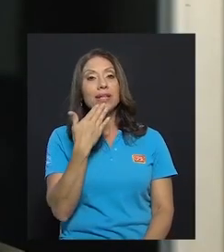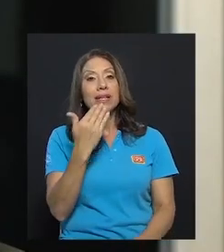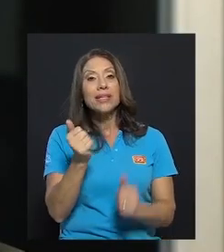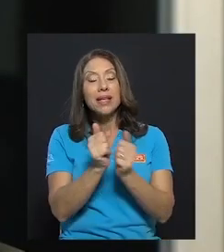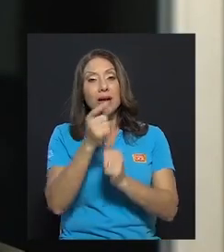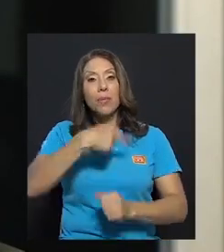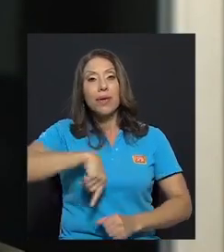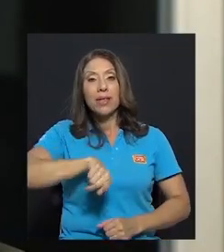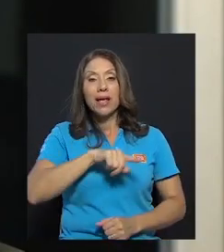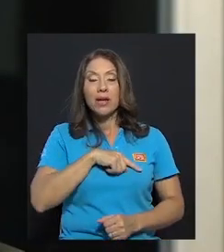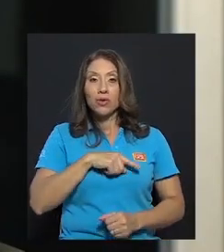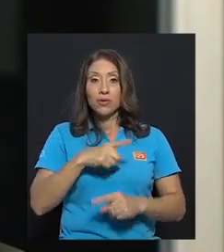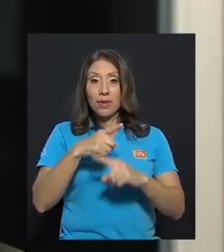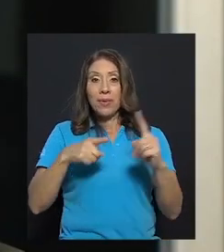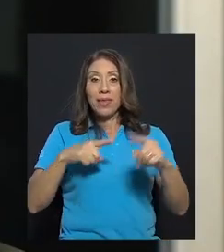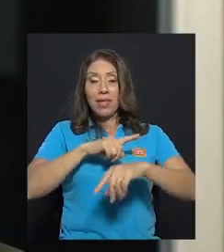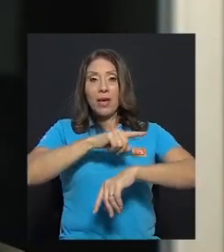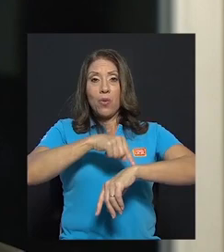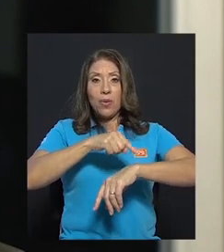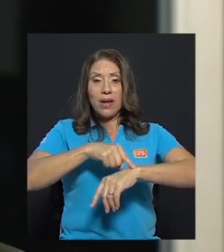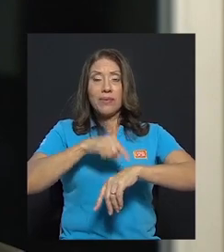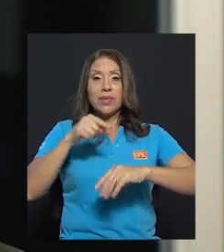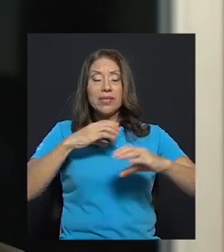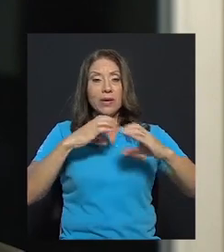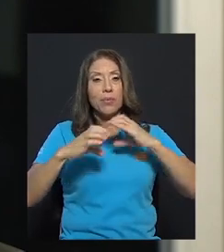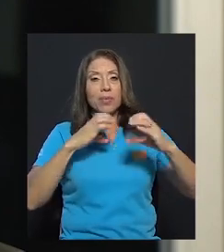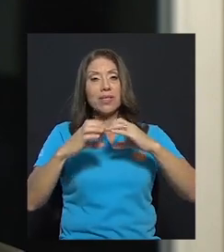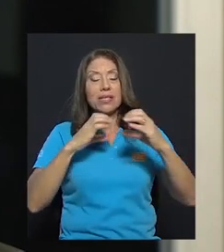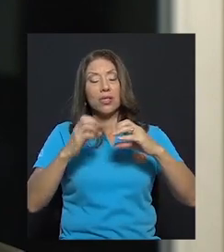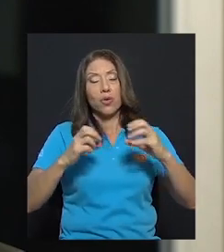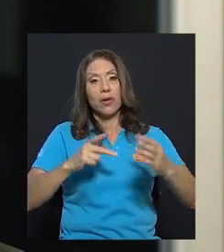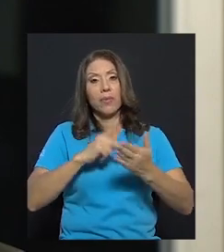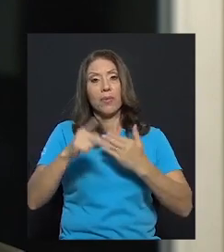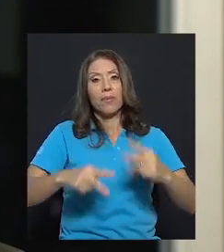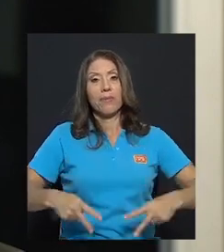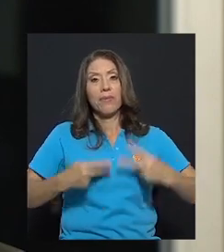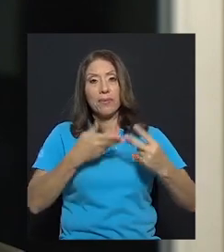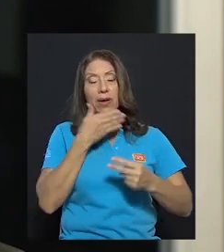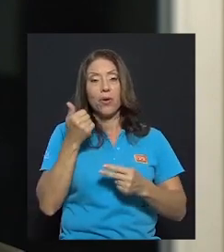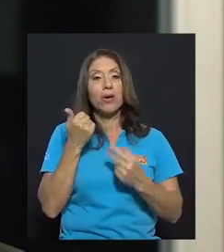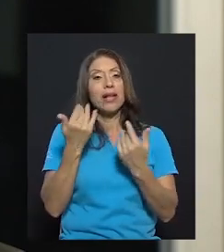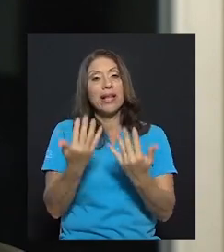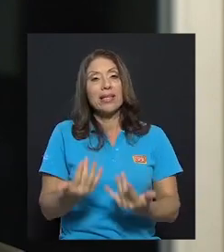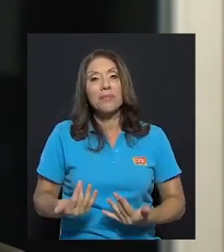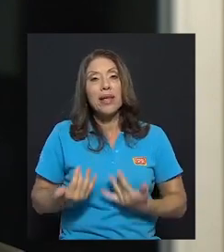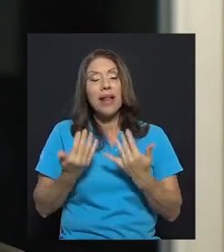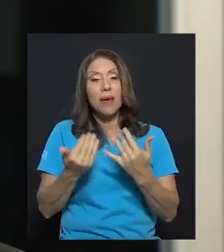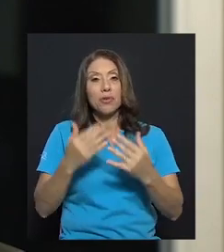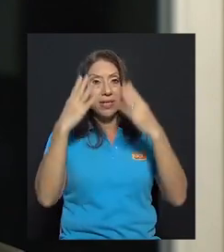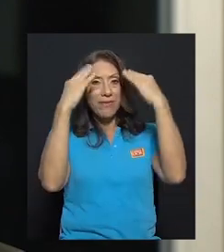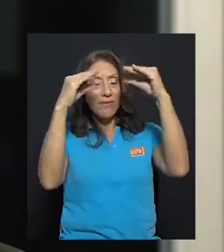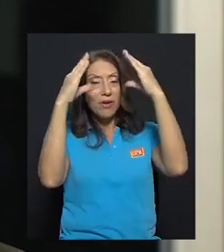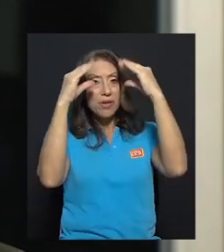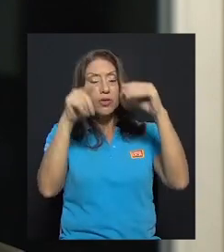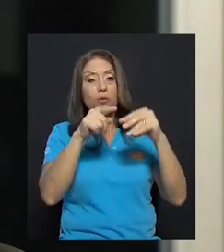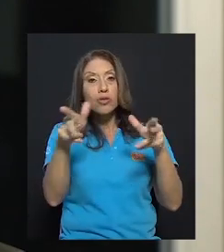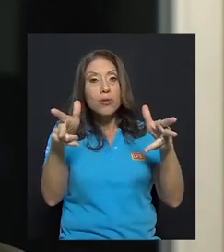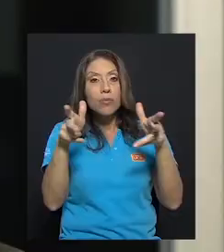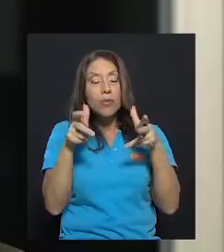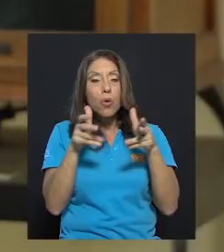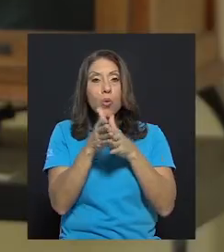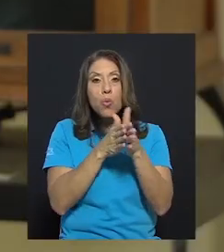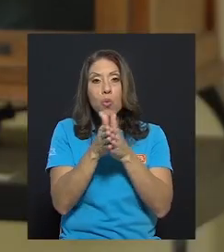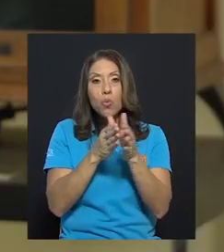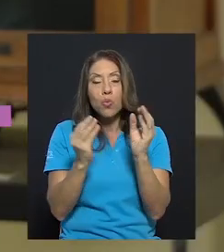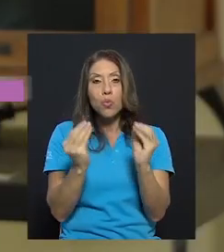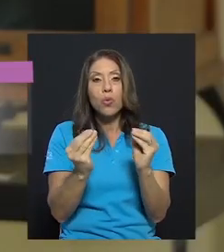Muchas gracias por acompañarnos durante esta media hora en esta conversación que hemos tenido en Vivir Mejor. Esperamos que la información sea de su máxima